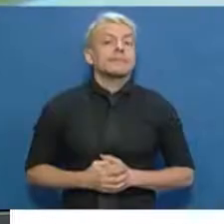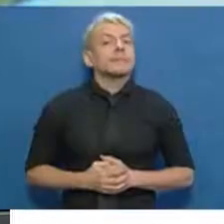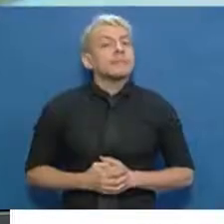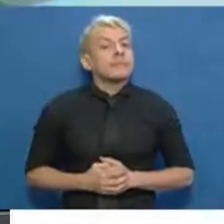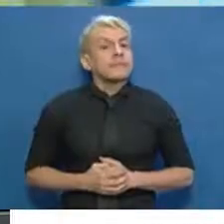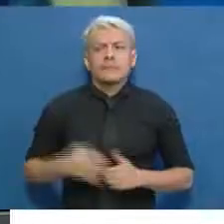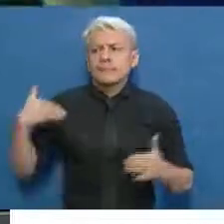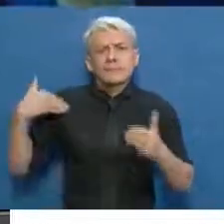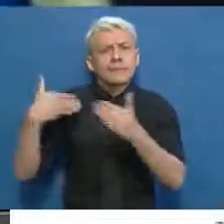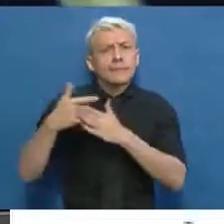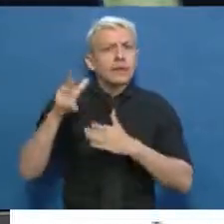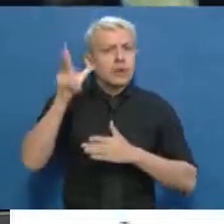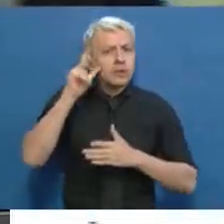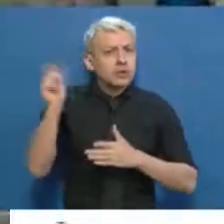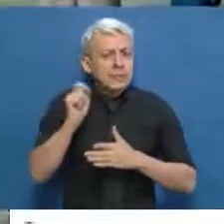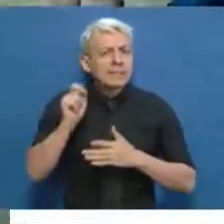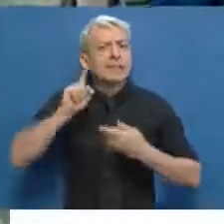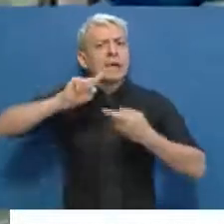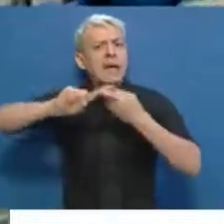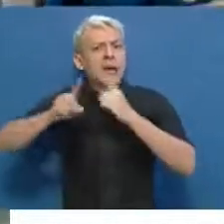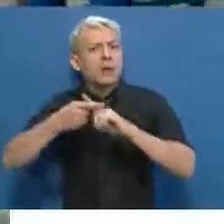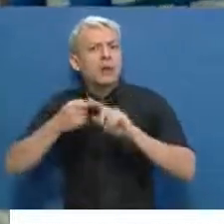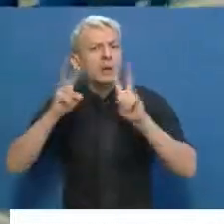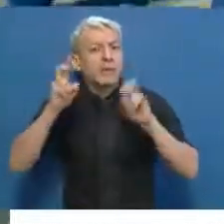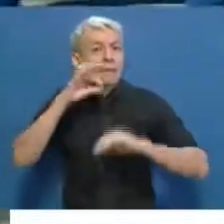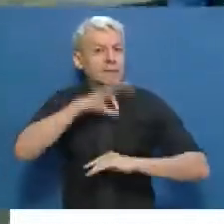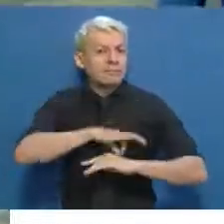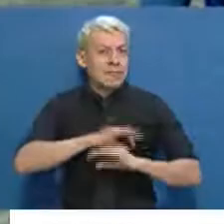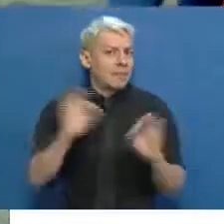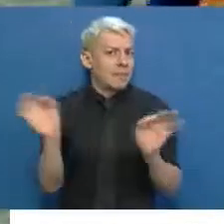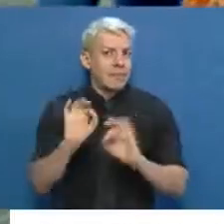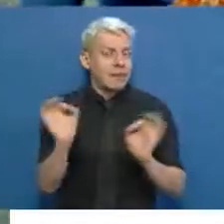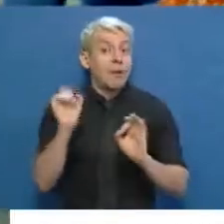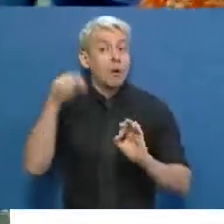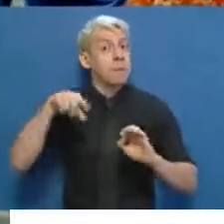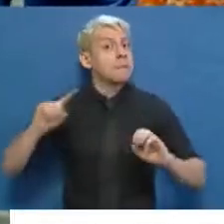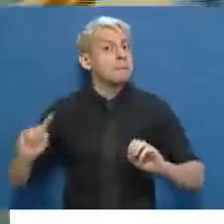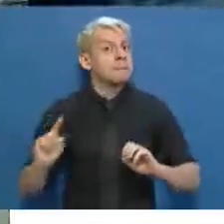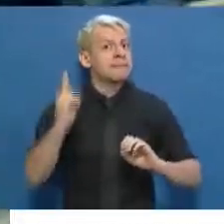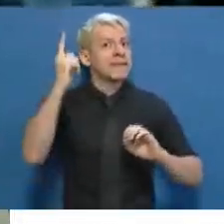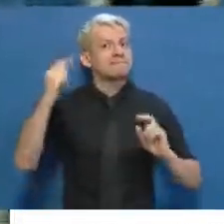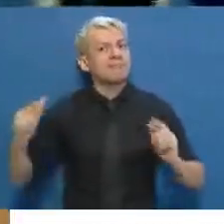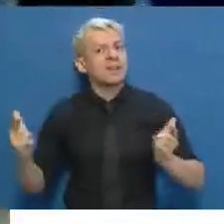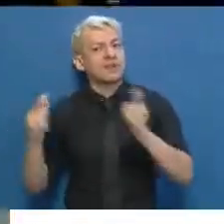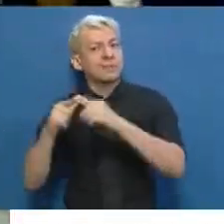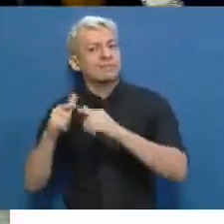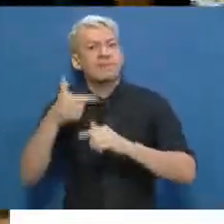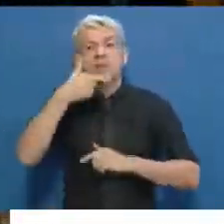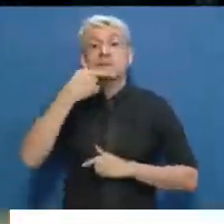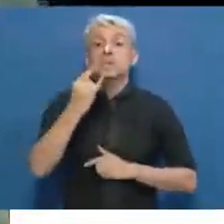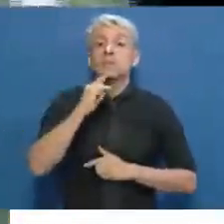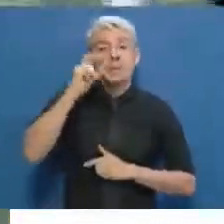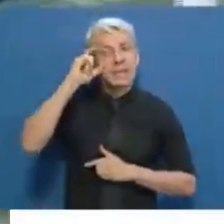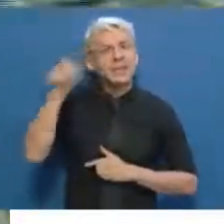Bueno, por 8 meses no se ha avanzado en las negociaciones paritarias, pero lo cierto es que hoy fue el primer encuentro entre el SUTE y representantes